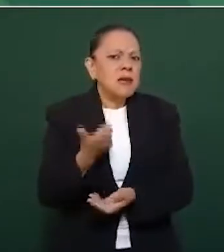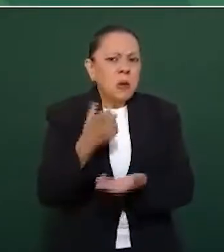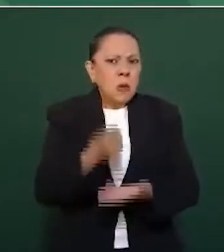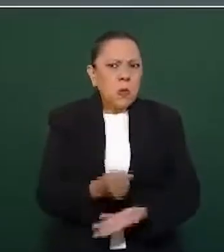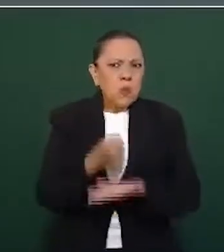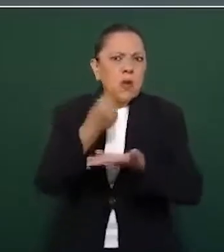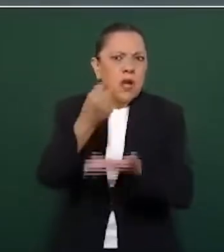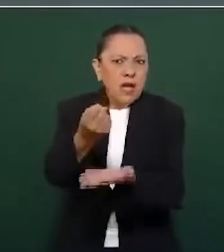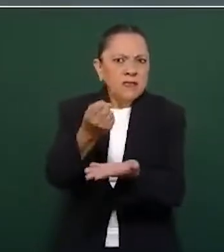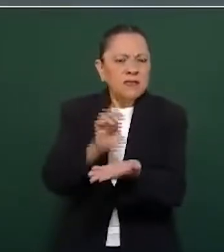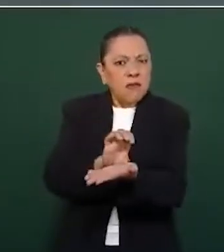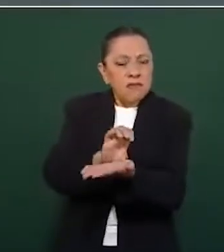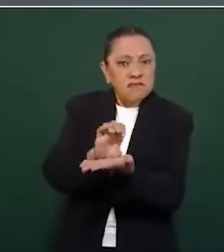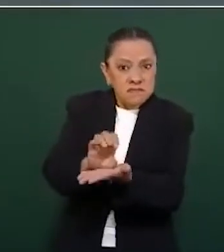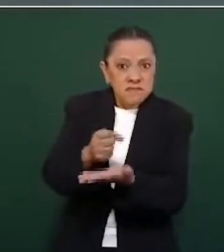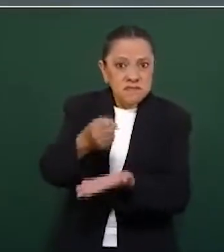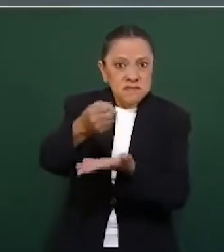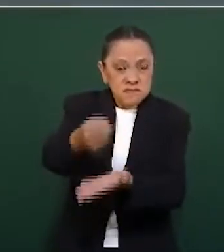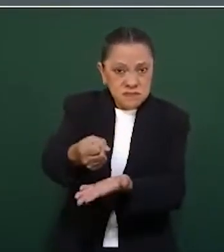pública